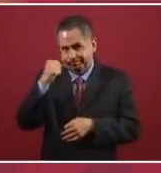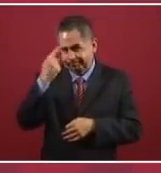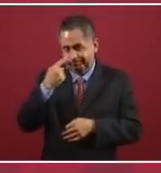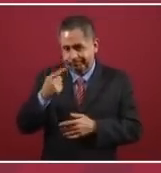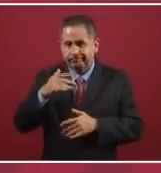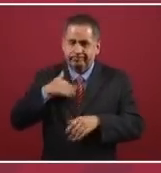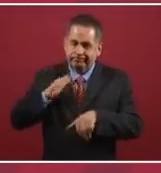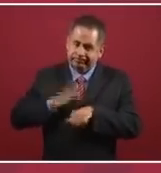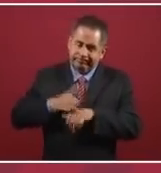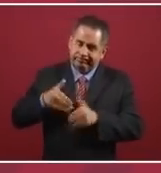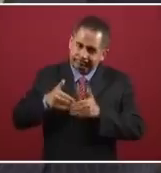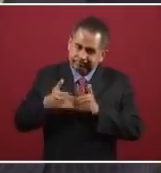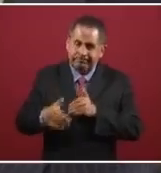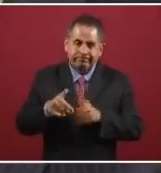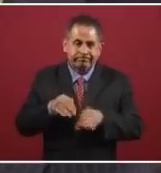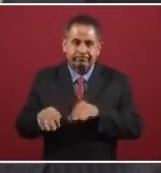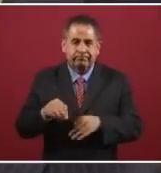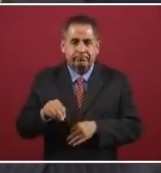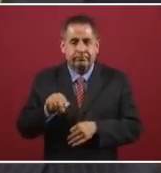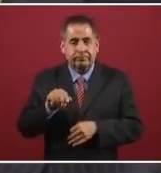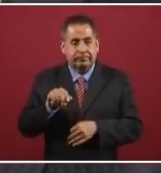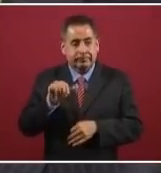es más.